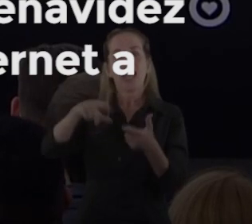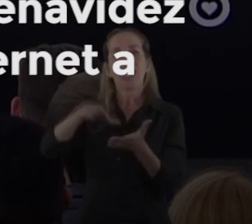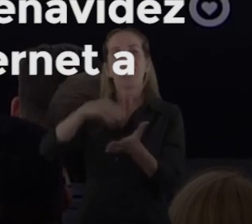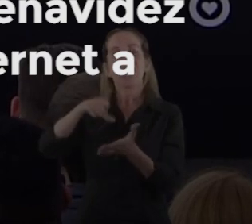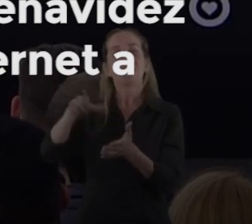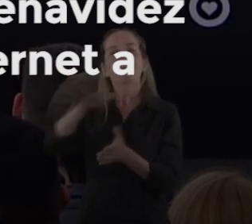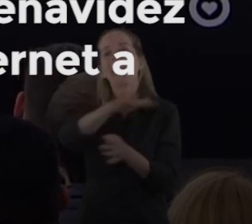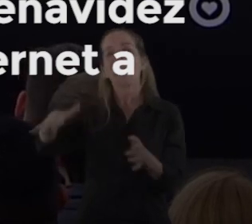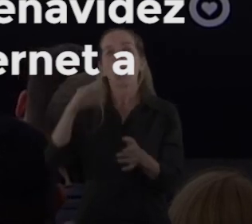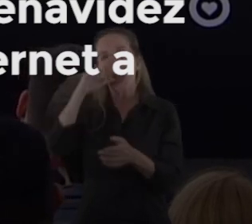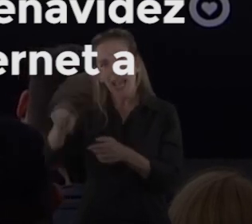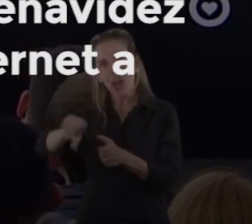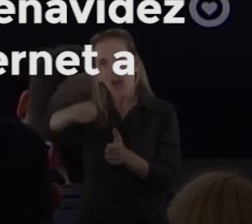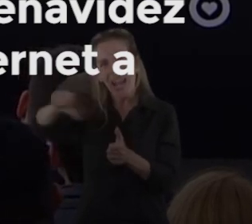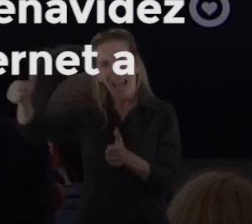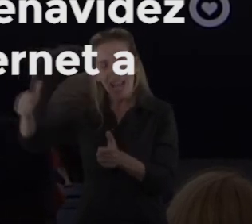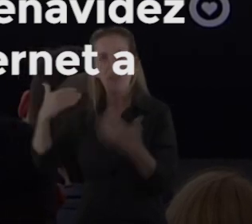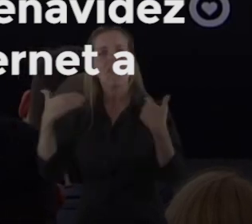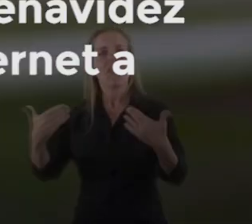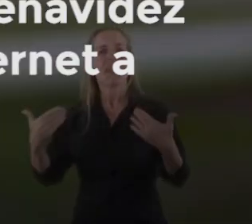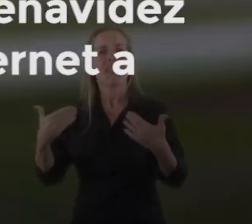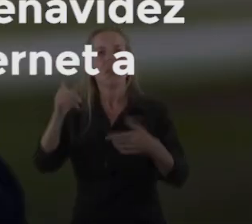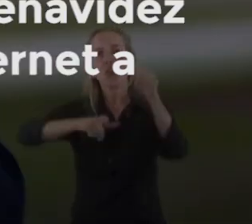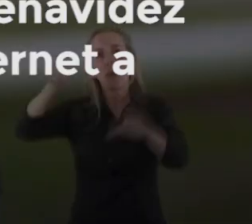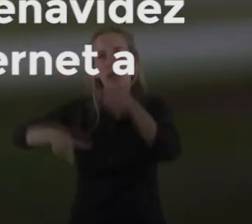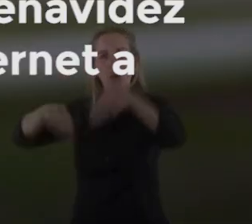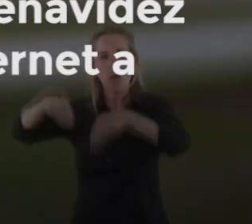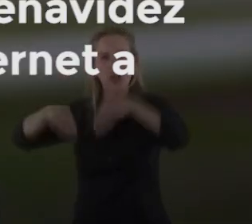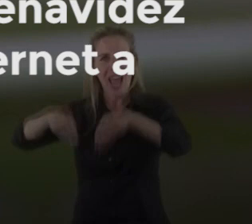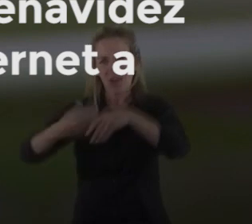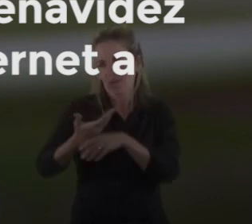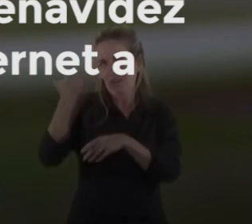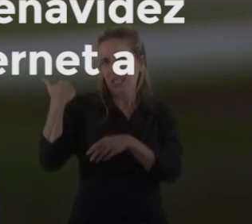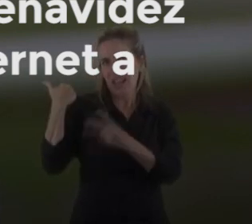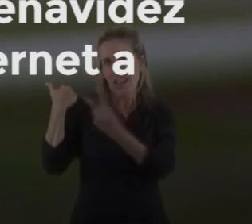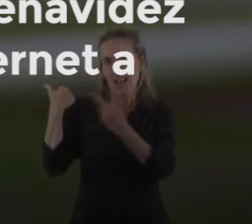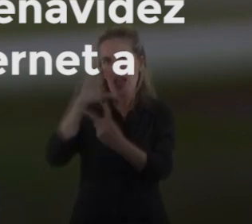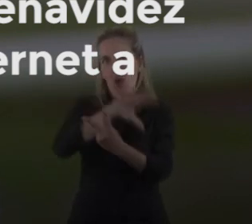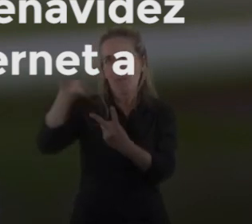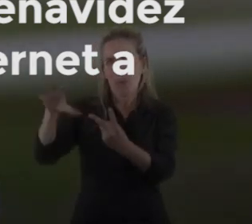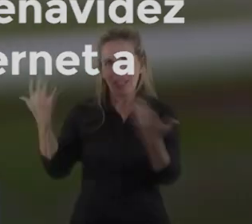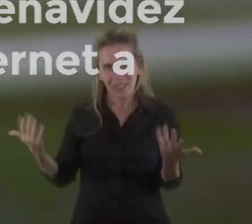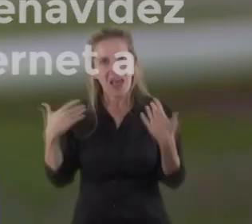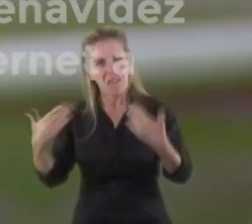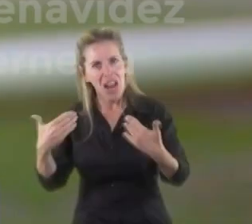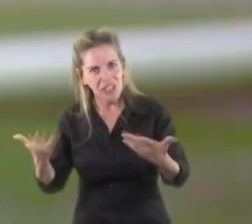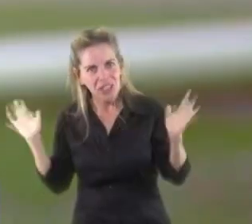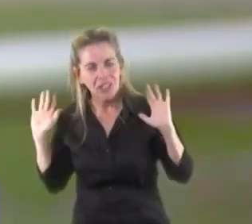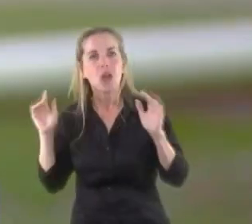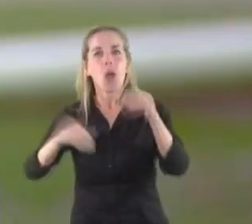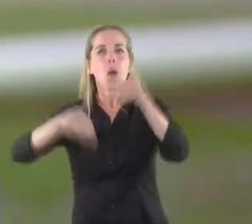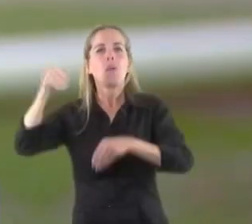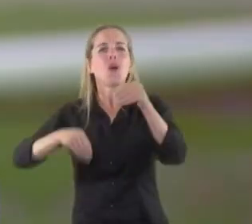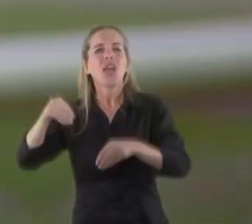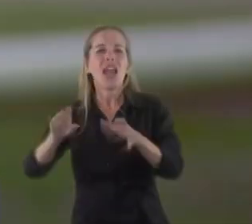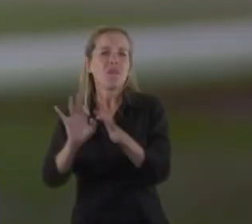ganaron las elecciones. Felicito a los pueblos de Río Negro y de Neuquén que votaron en libertad y